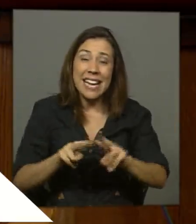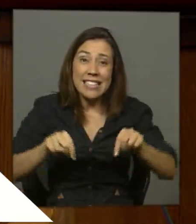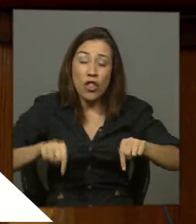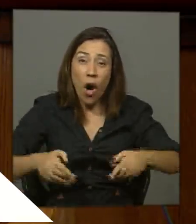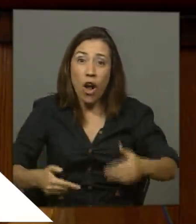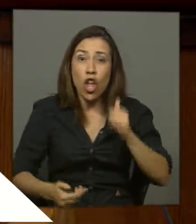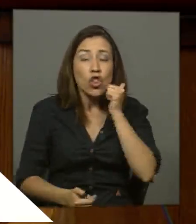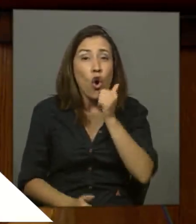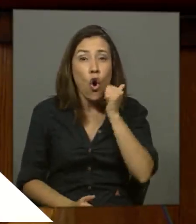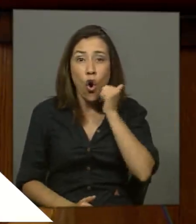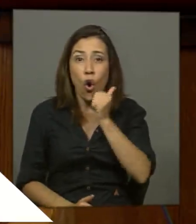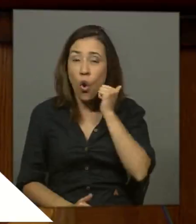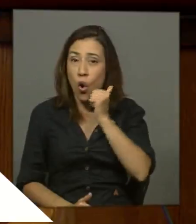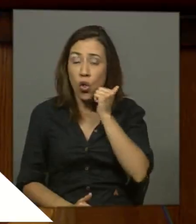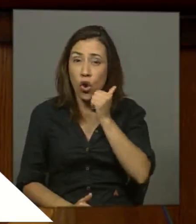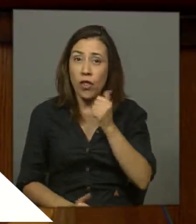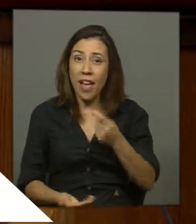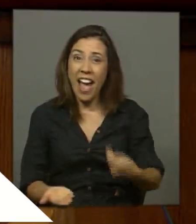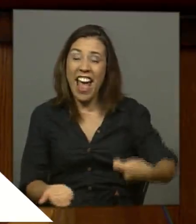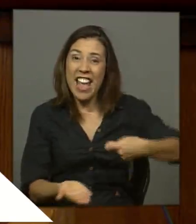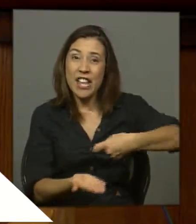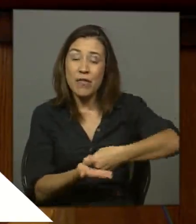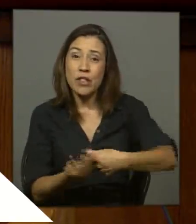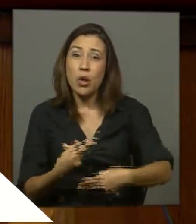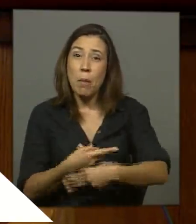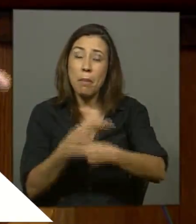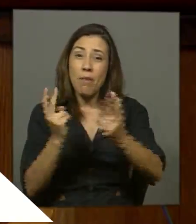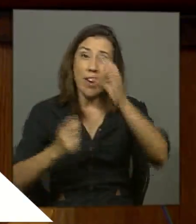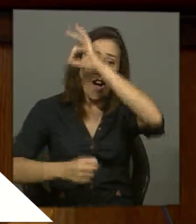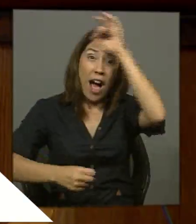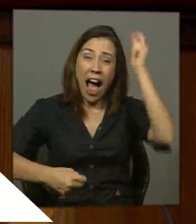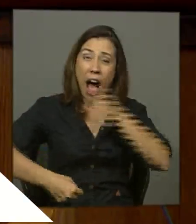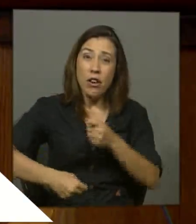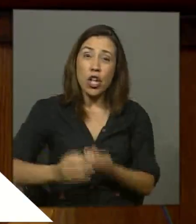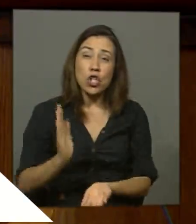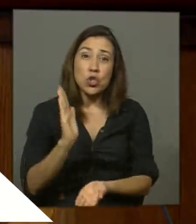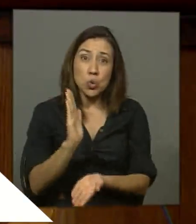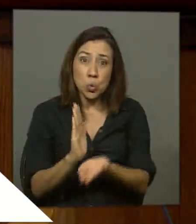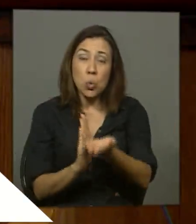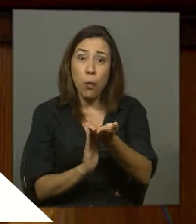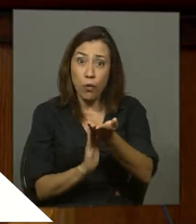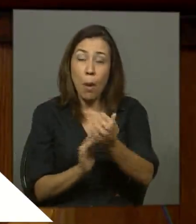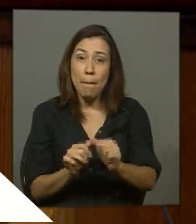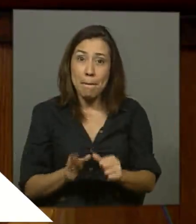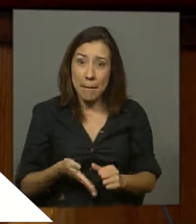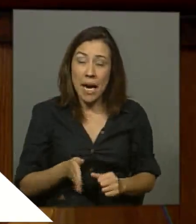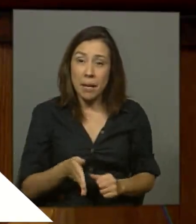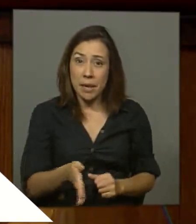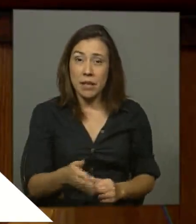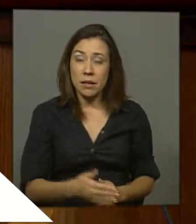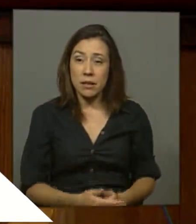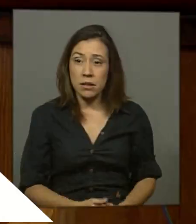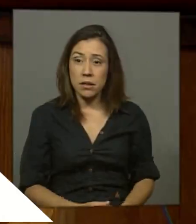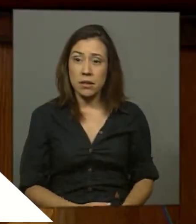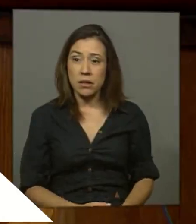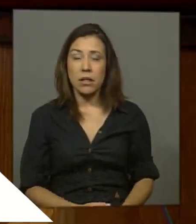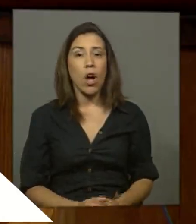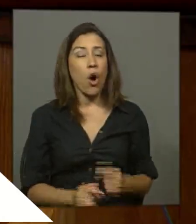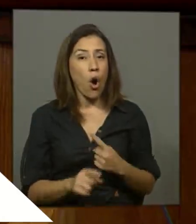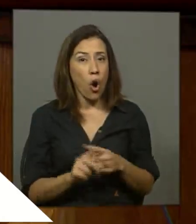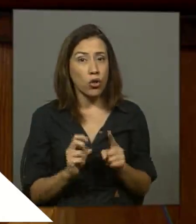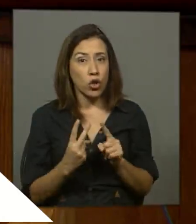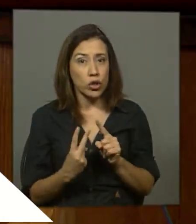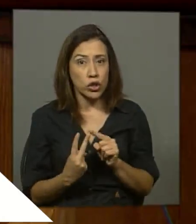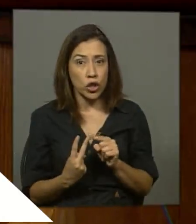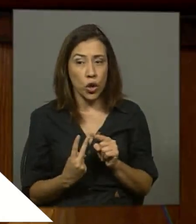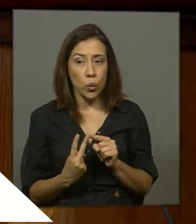demás todos los días la inversión pública en laa aumentado amente haciendo eso en segundo